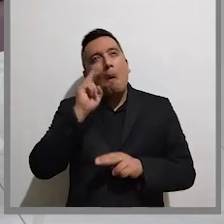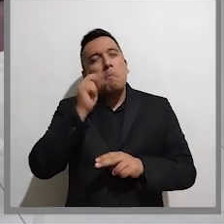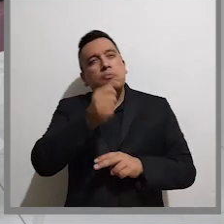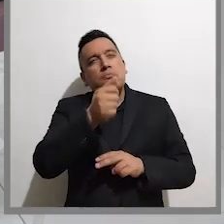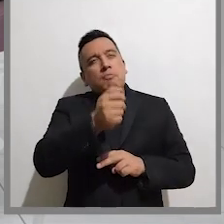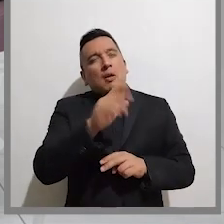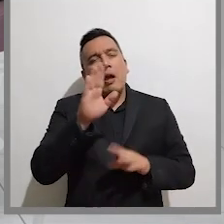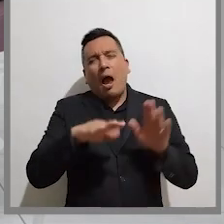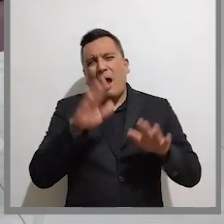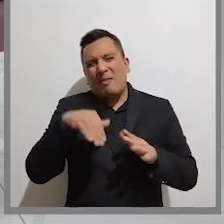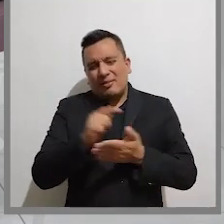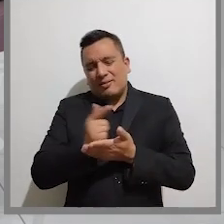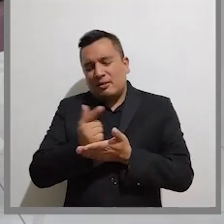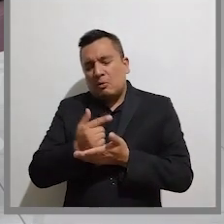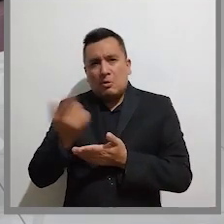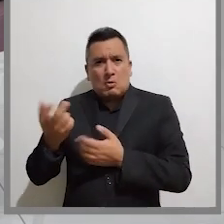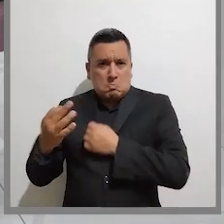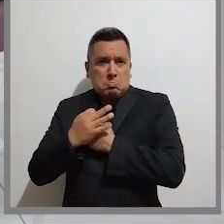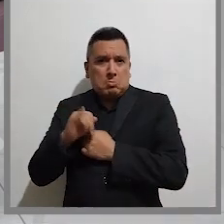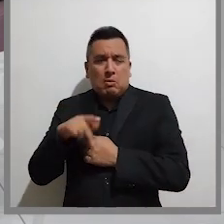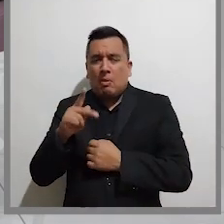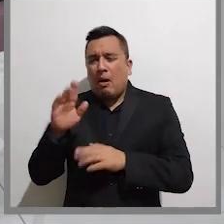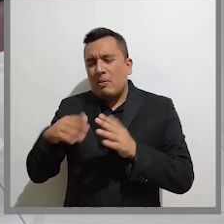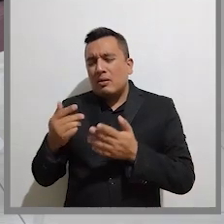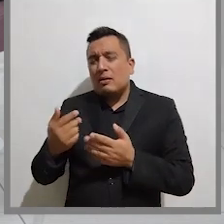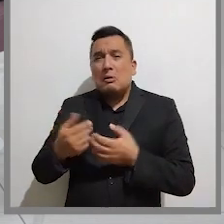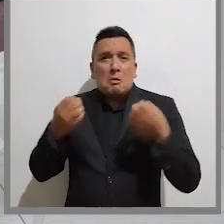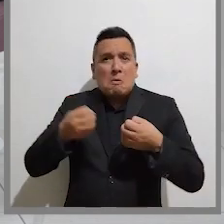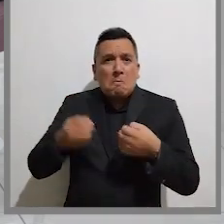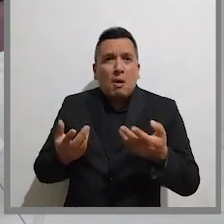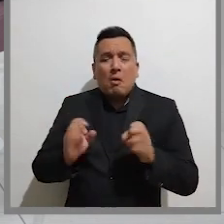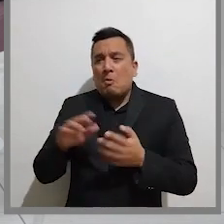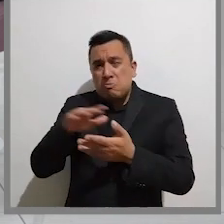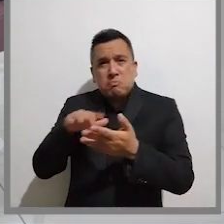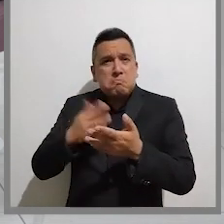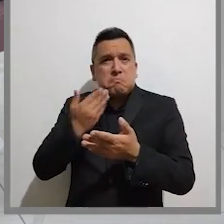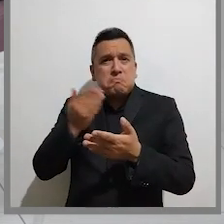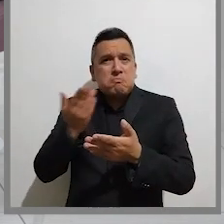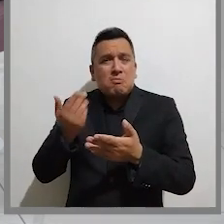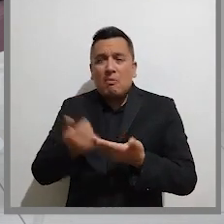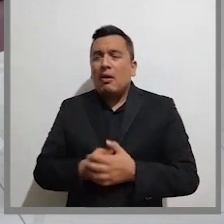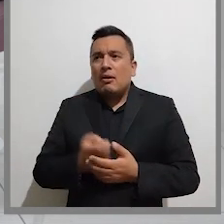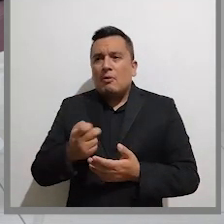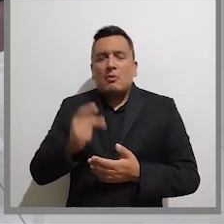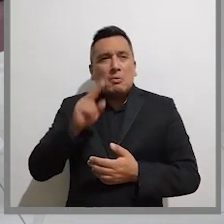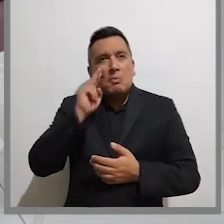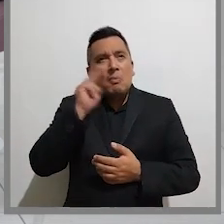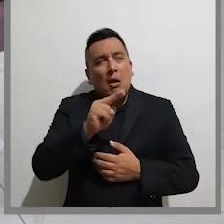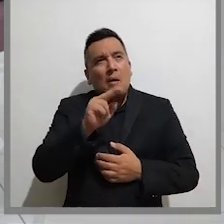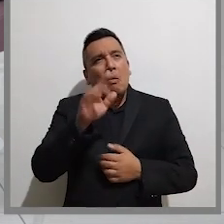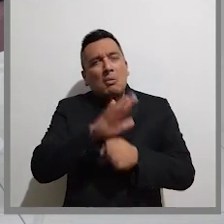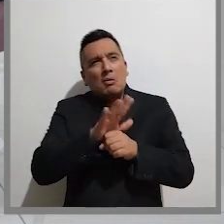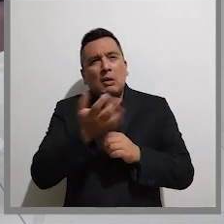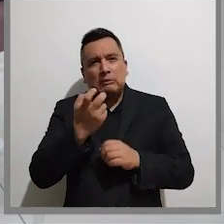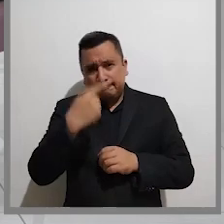lo mencionabas, a veces los libros indudablemente que son muy buenos, pero a veces no tienes el tiempo o no te gusta y es más fácil verlo a través de una